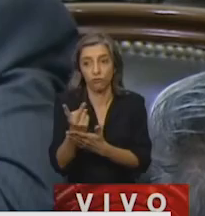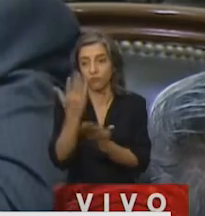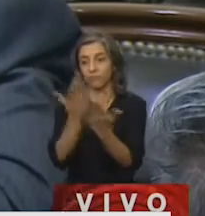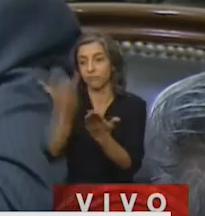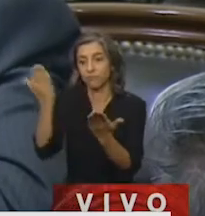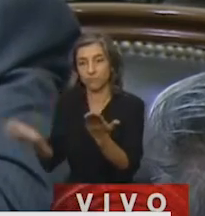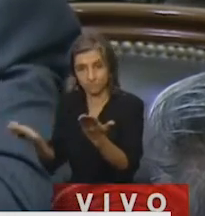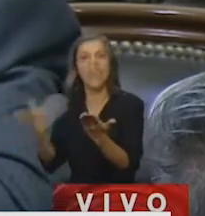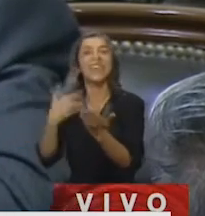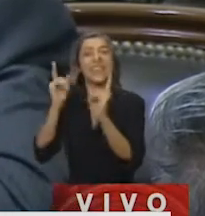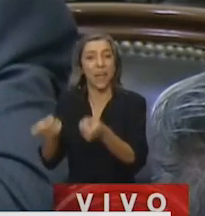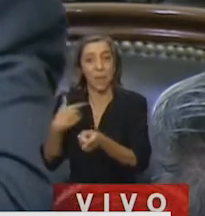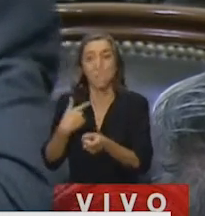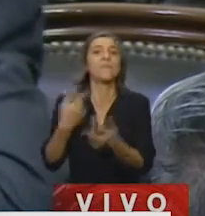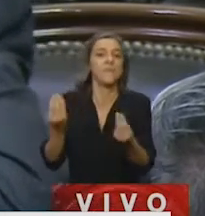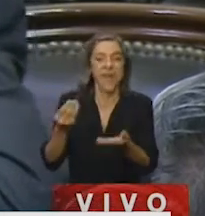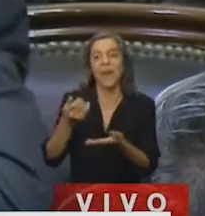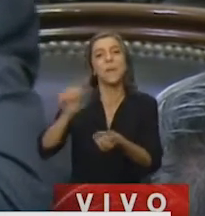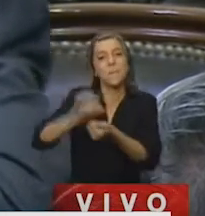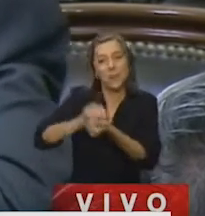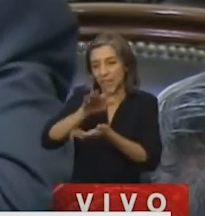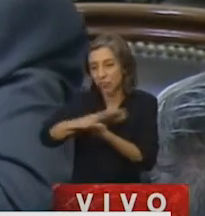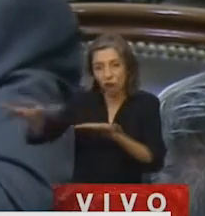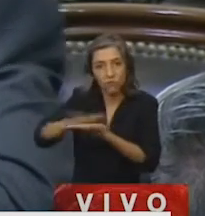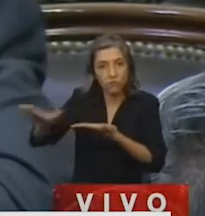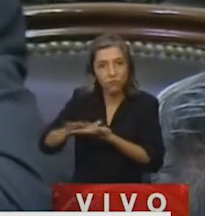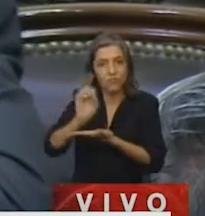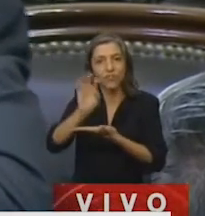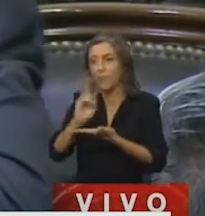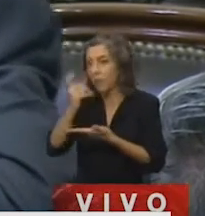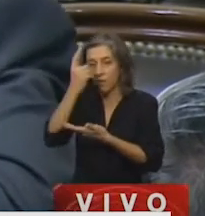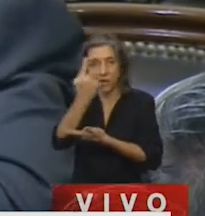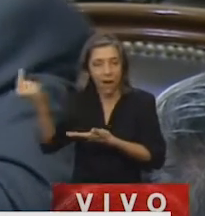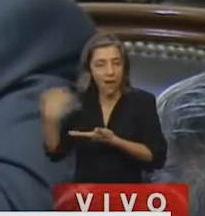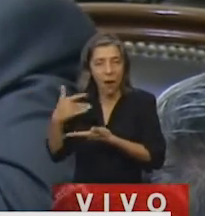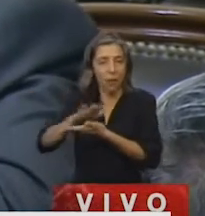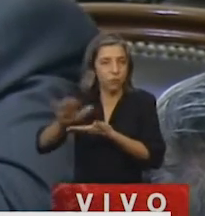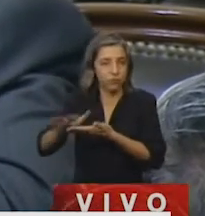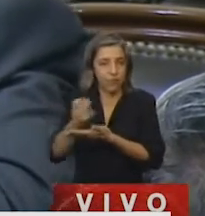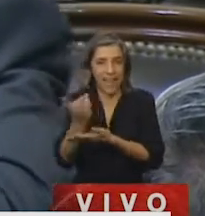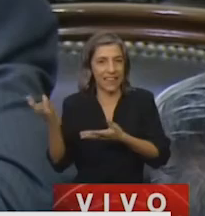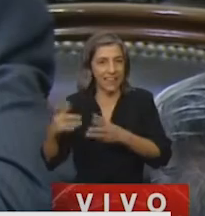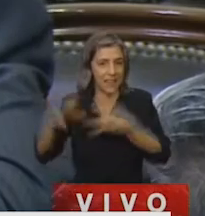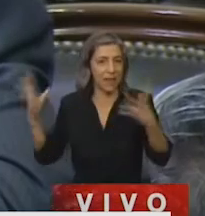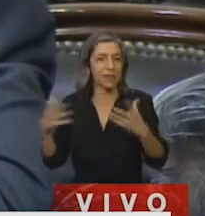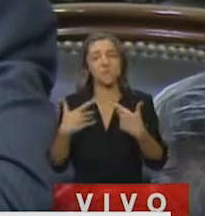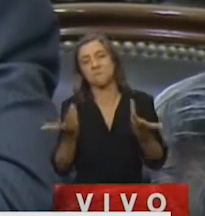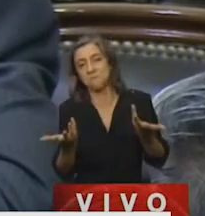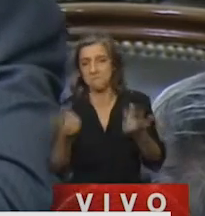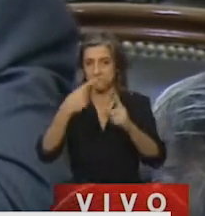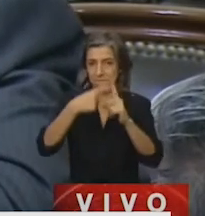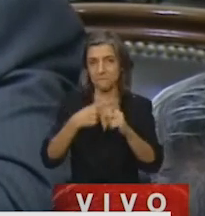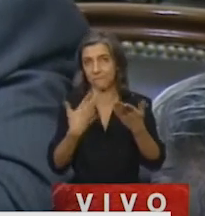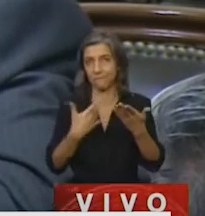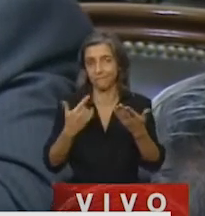por cada una de las organizaciones que se presenten a la elección. Por lo tanto, nunca puede ser, indudablemente, matemáticamente